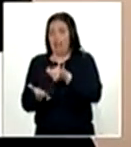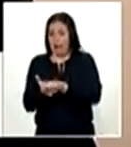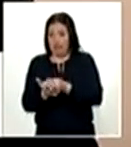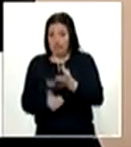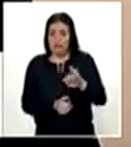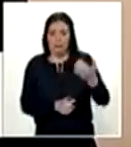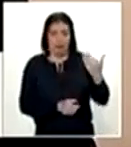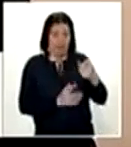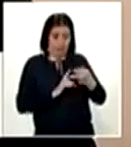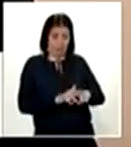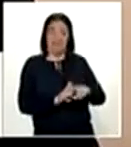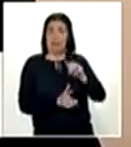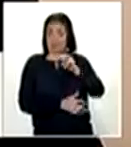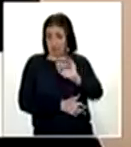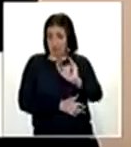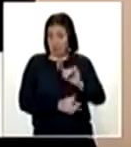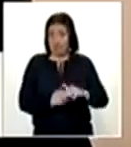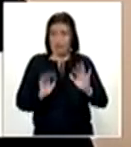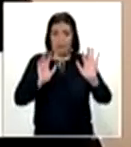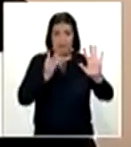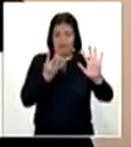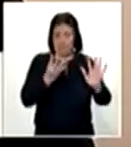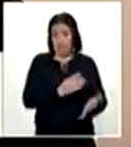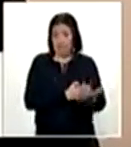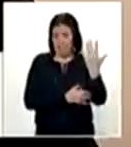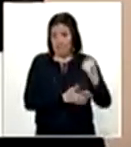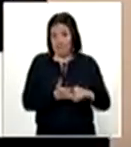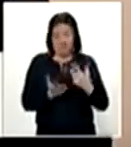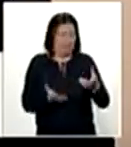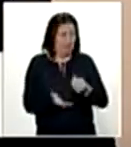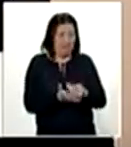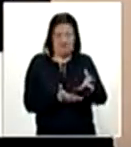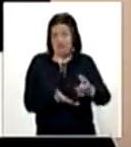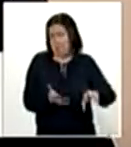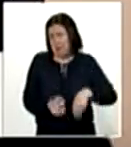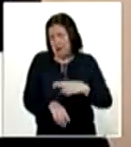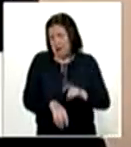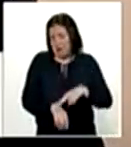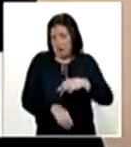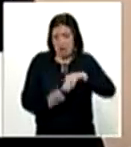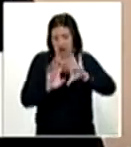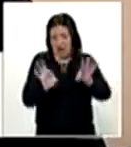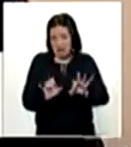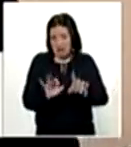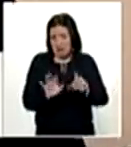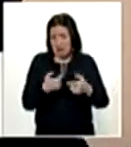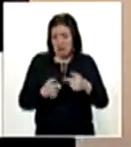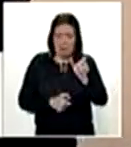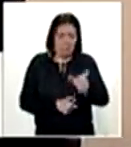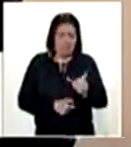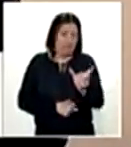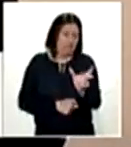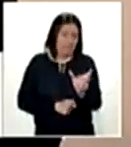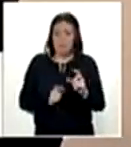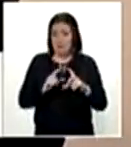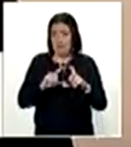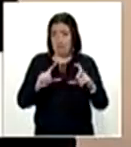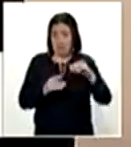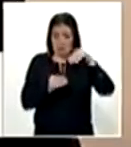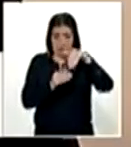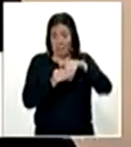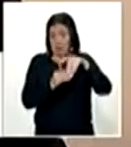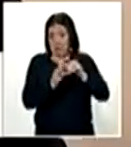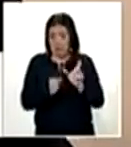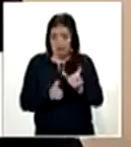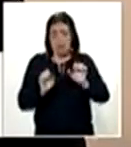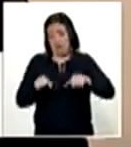el miércoles a partir de las 9 de la mañana más o menos. Es una compra normal online para la gente que tiene tarjeta de crédito o de débito, lo